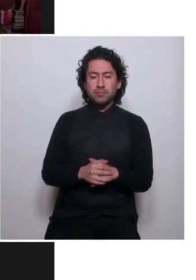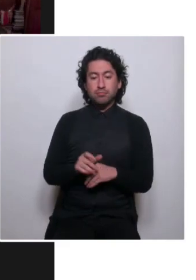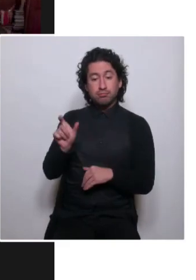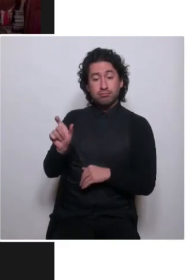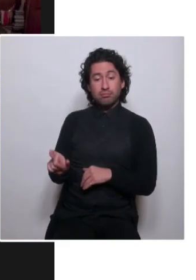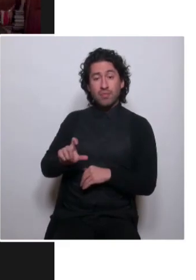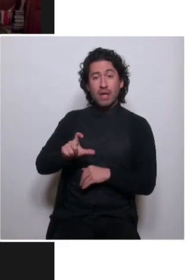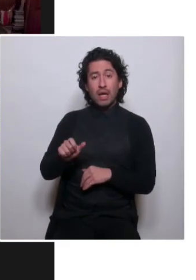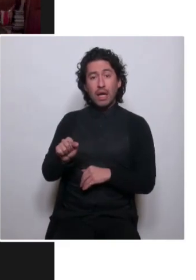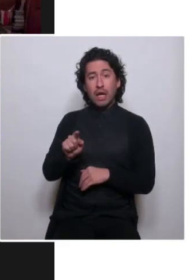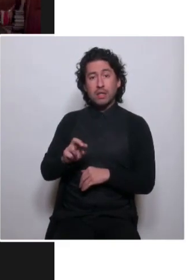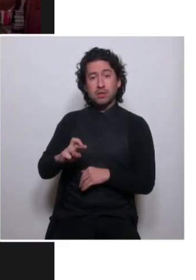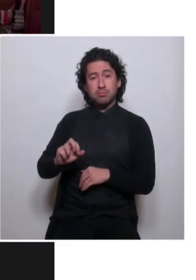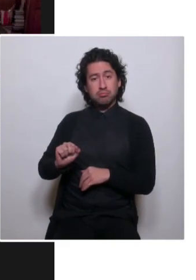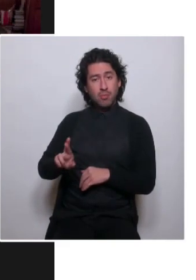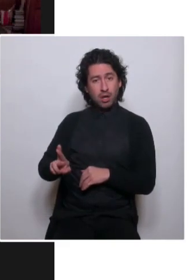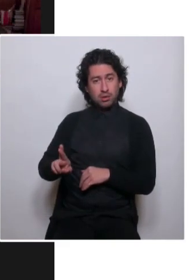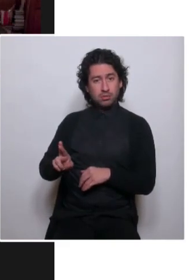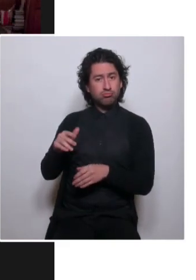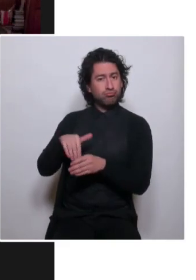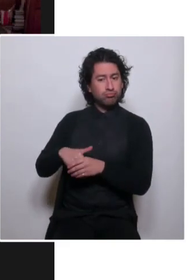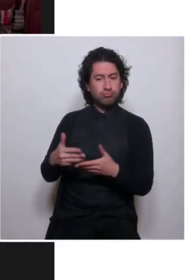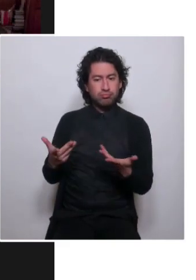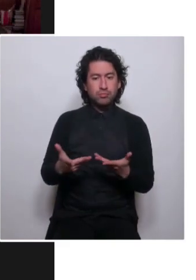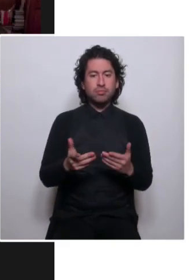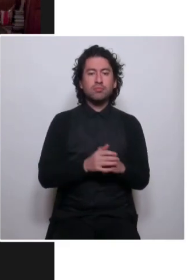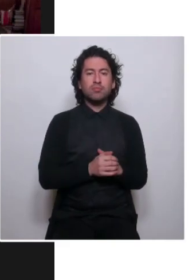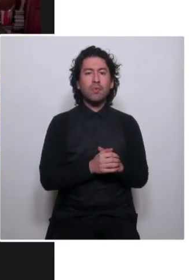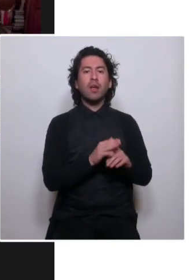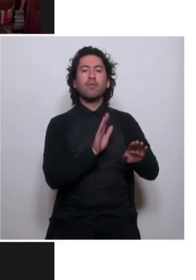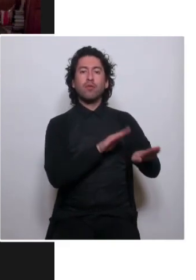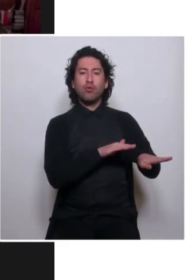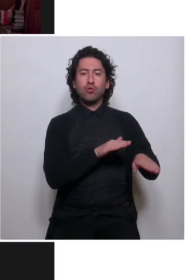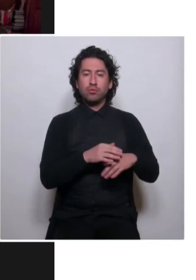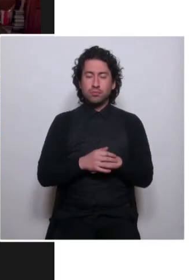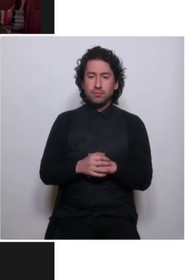Convencional Gaspar Domínguez, ¿cómo vota? A favor, señor secretario.